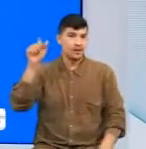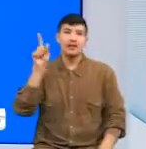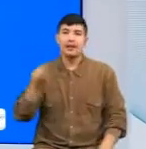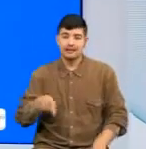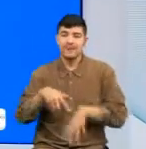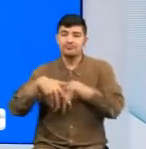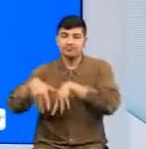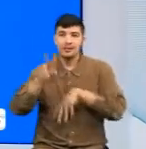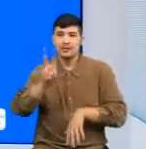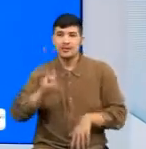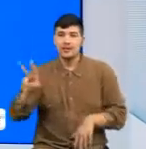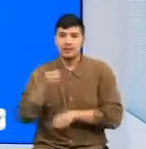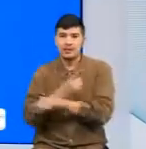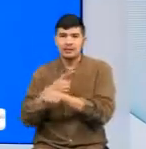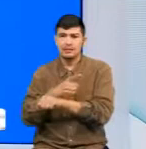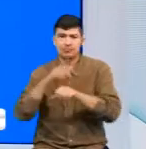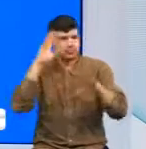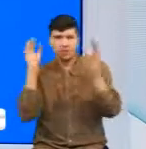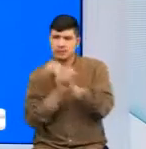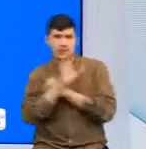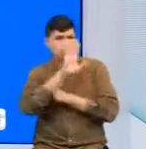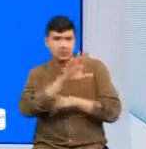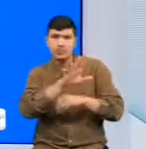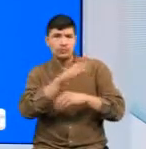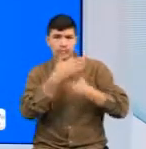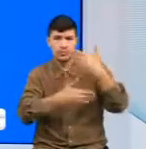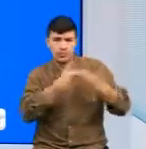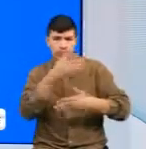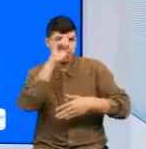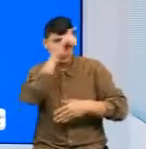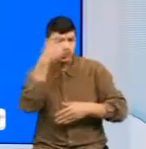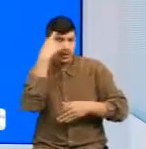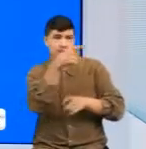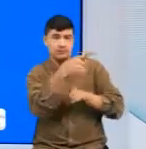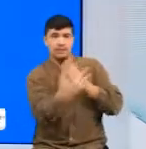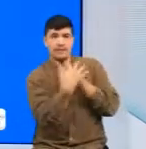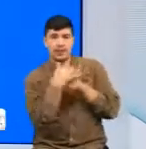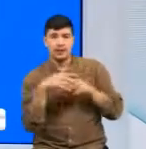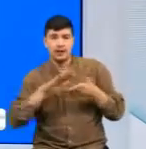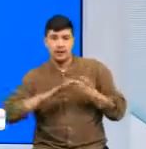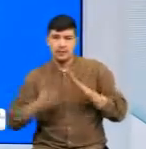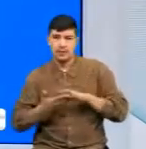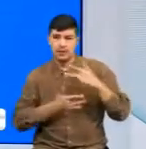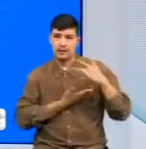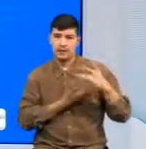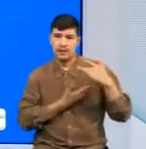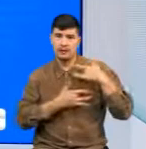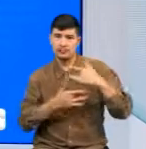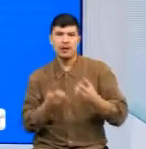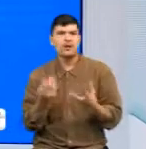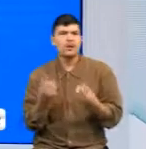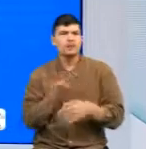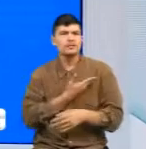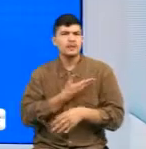como rechazo a las posturas del gobierno y que consideran nocivas para su actividad. ¿Cuántas madres comunitarias están protestando en la región?